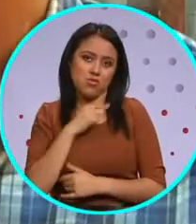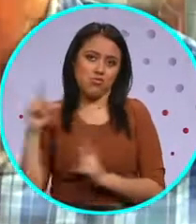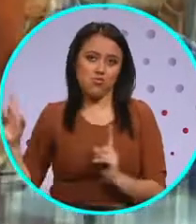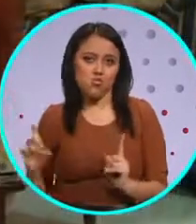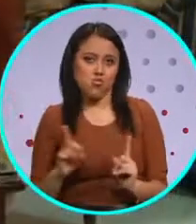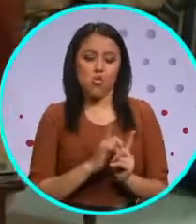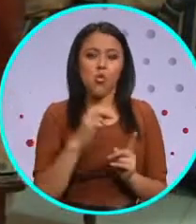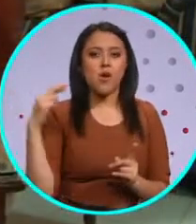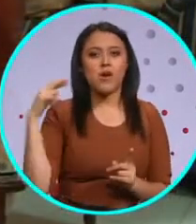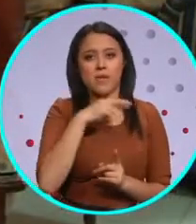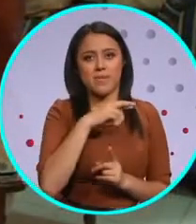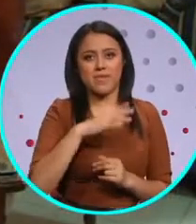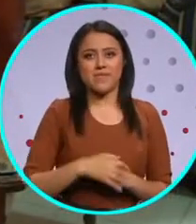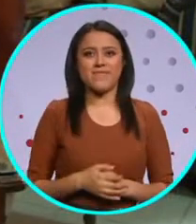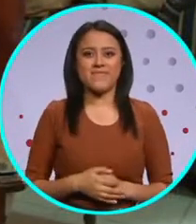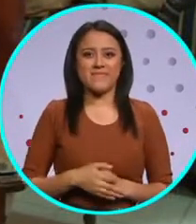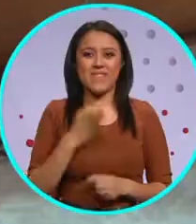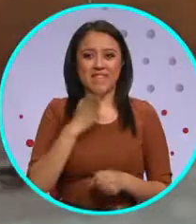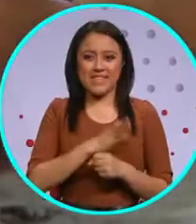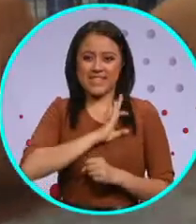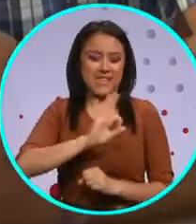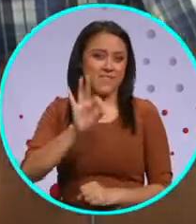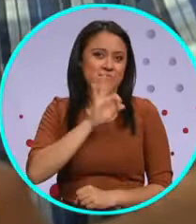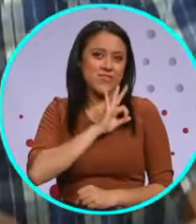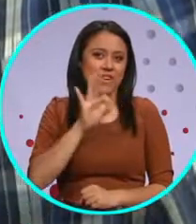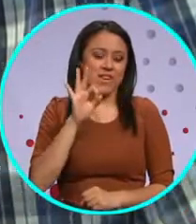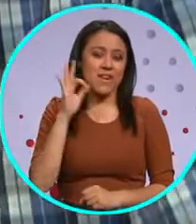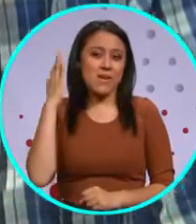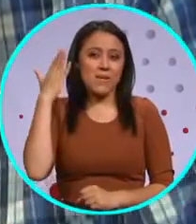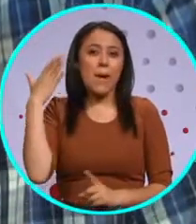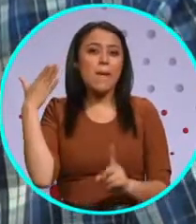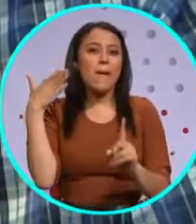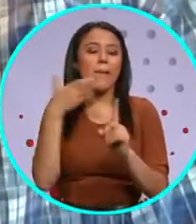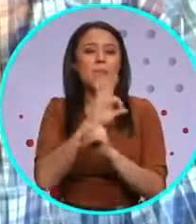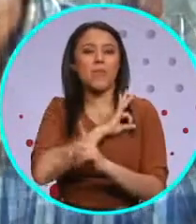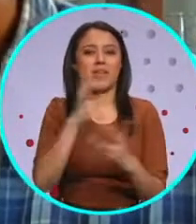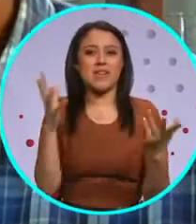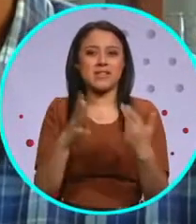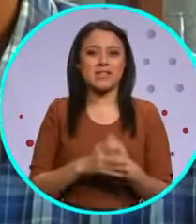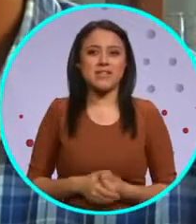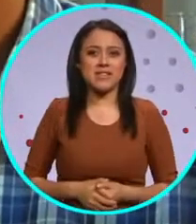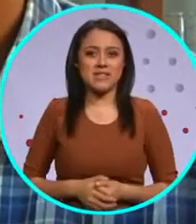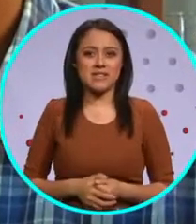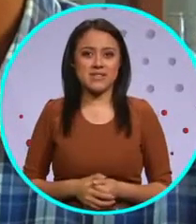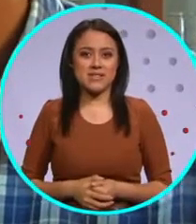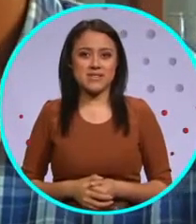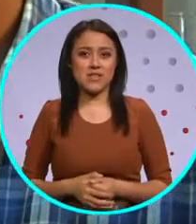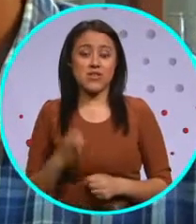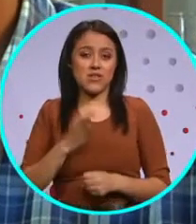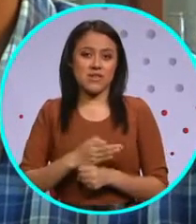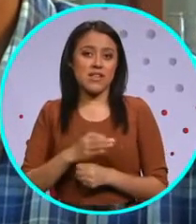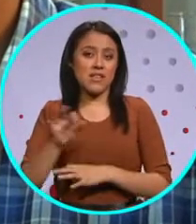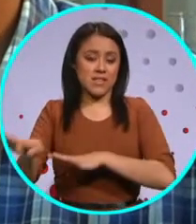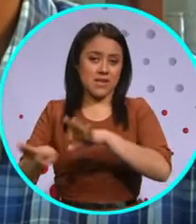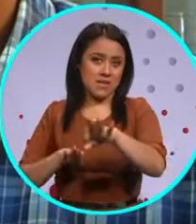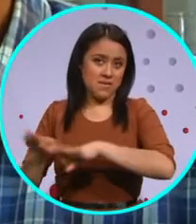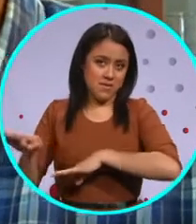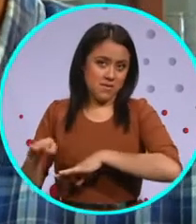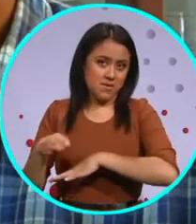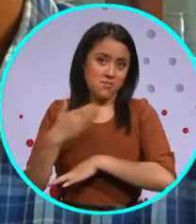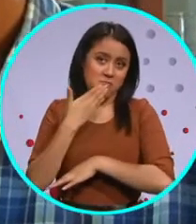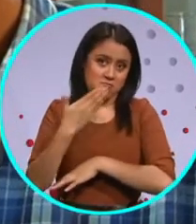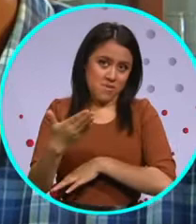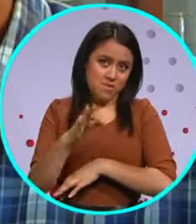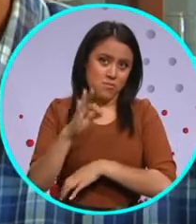recoger todo de esta manera alcanzó metas que parecían lejanas y encontrar un trabajo que me